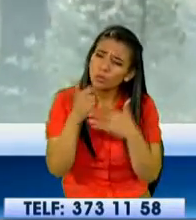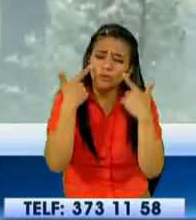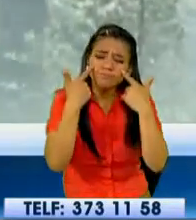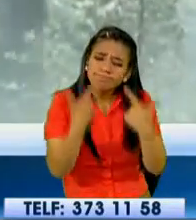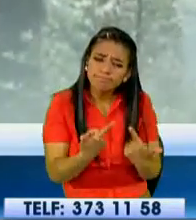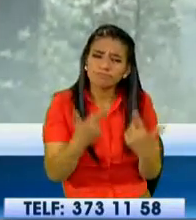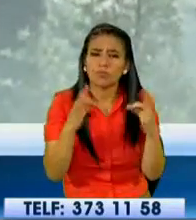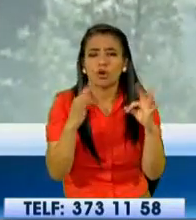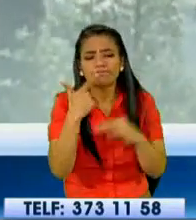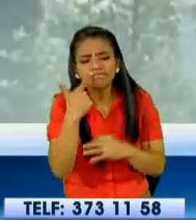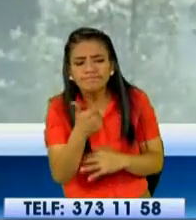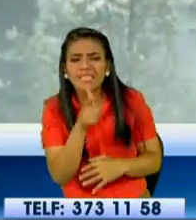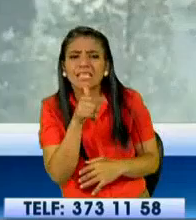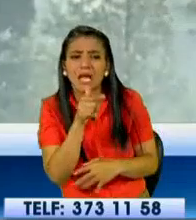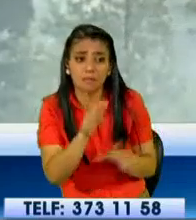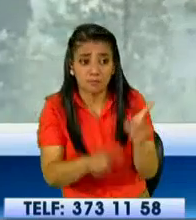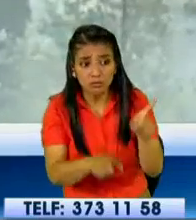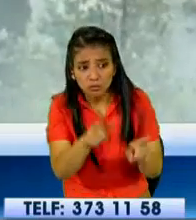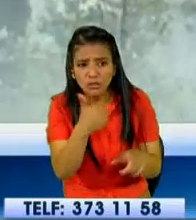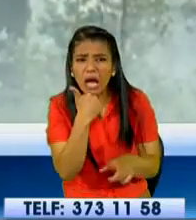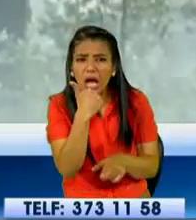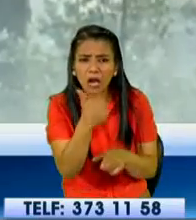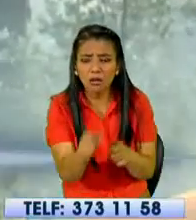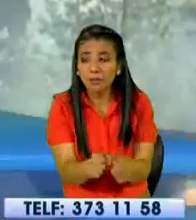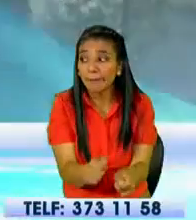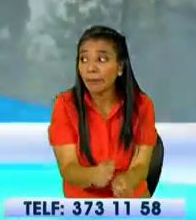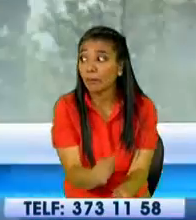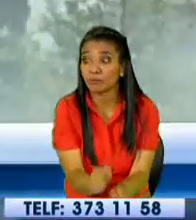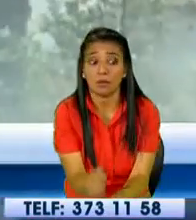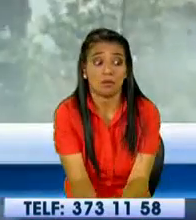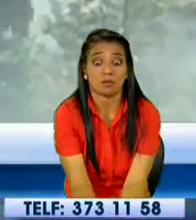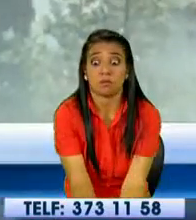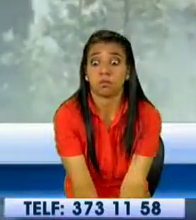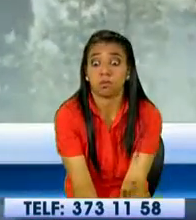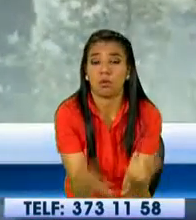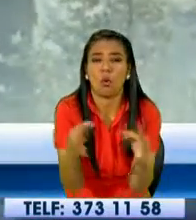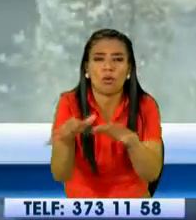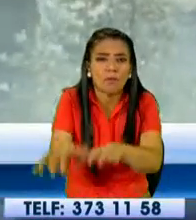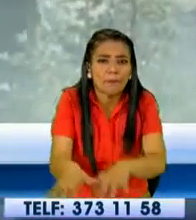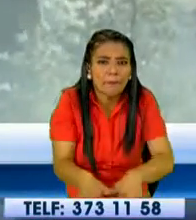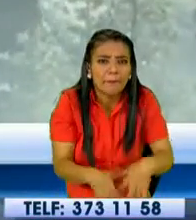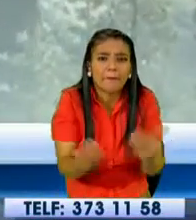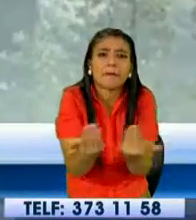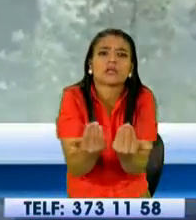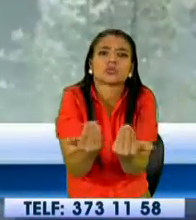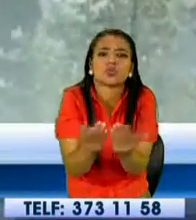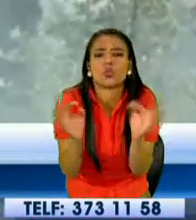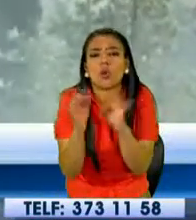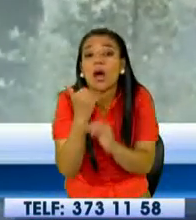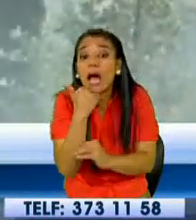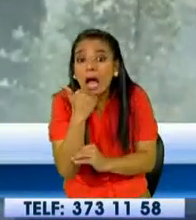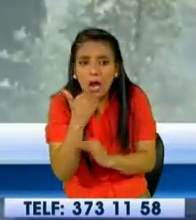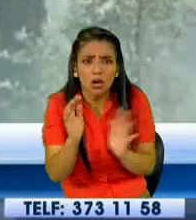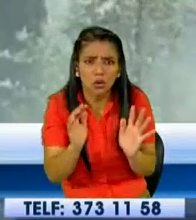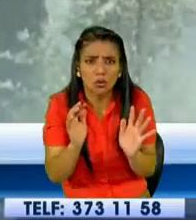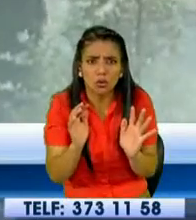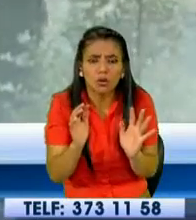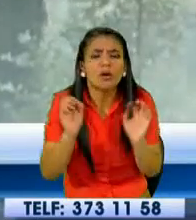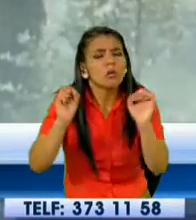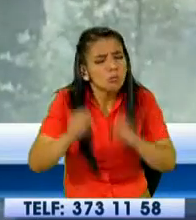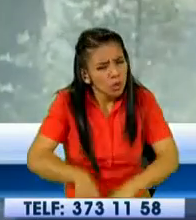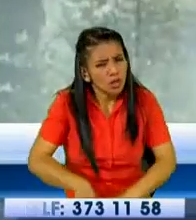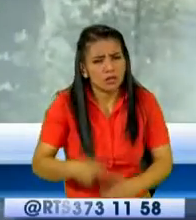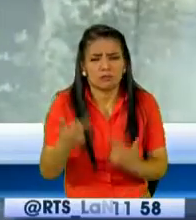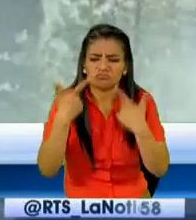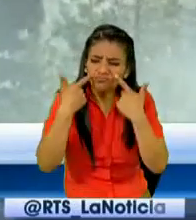nos ayuden a verificar si es que ven alguna persona que está tratando de realizar alguna quema, ya sea de basura, alguna quema agrícola,